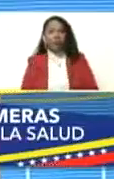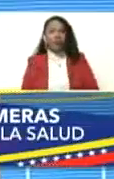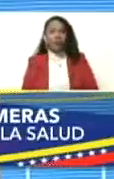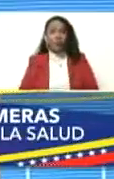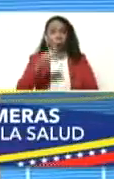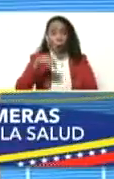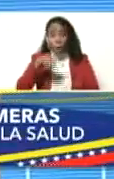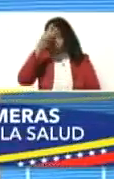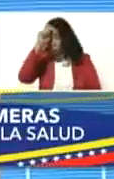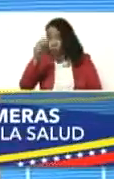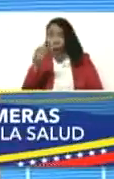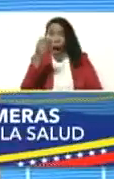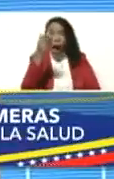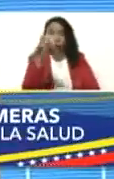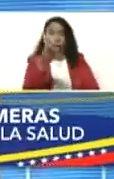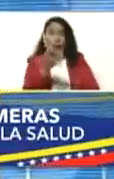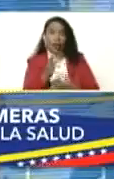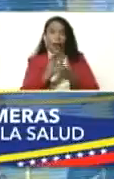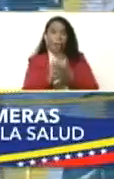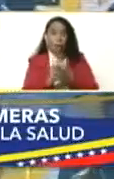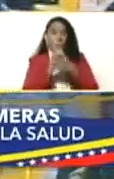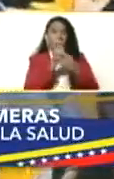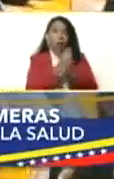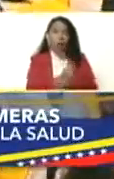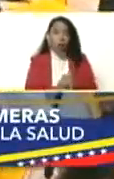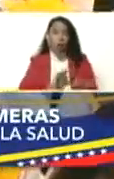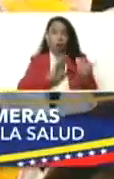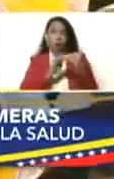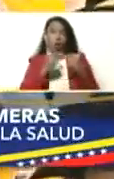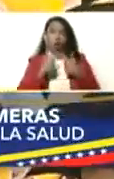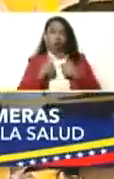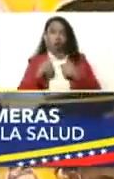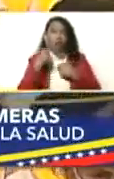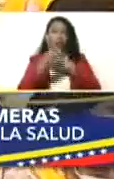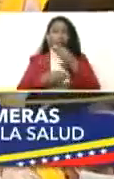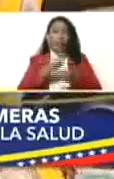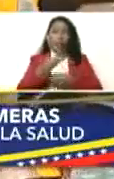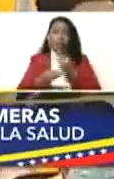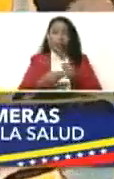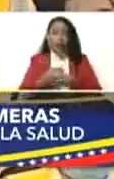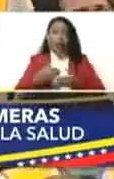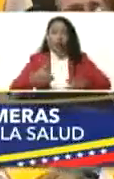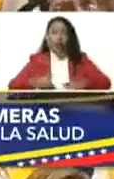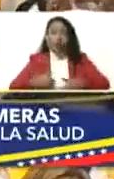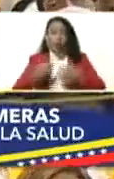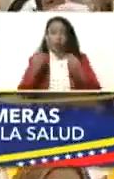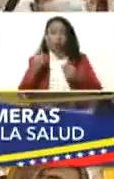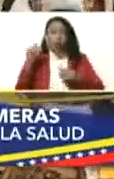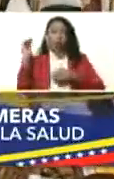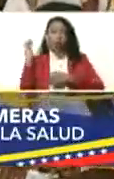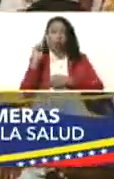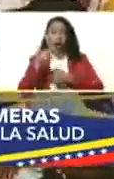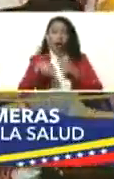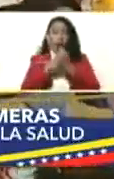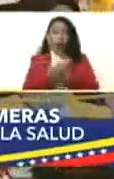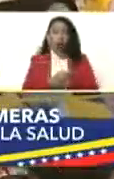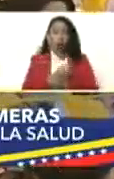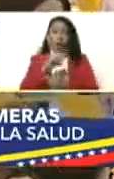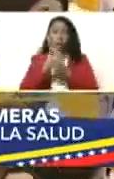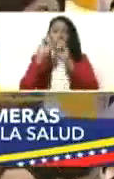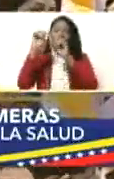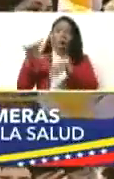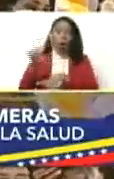reconocemos, a ti, colega graduando, que diste el todo por el todo para estar en este lugar, por no rendirte, por